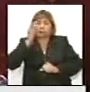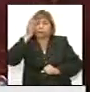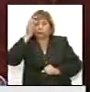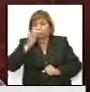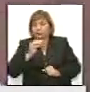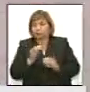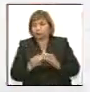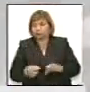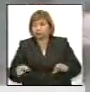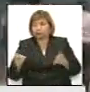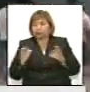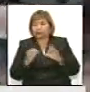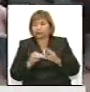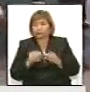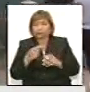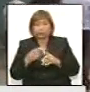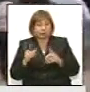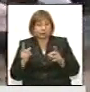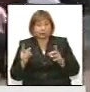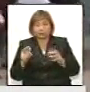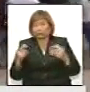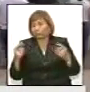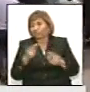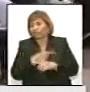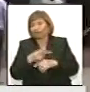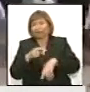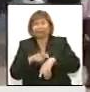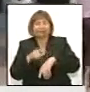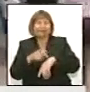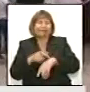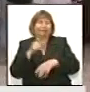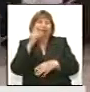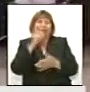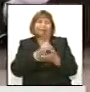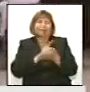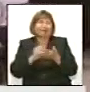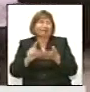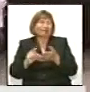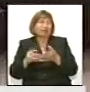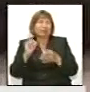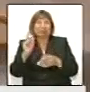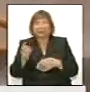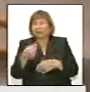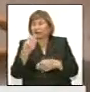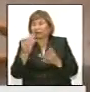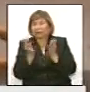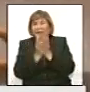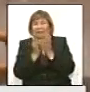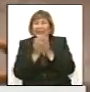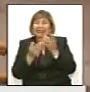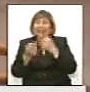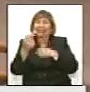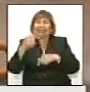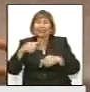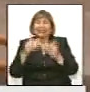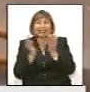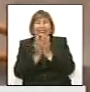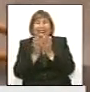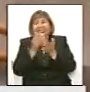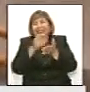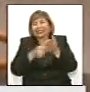muy importante. Pero están contra el tiempo. En menos de una semana, millones de escolares retornarán a clases y lo que